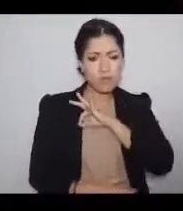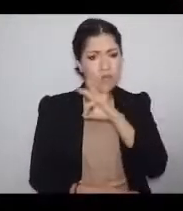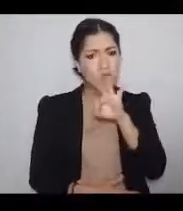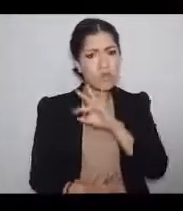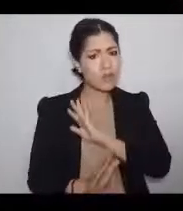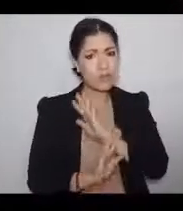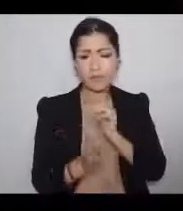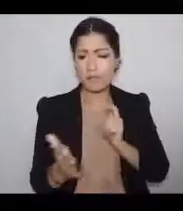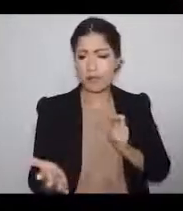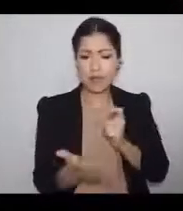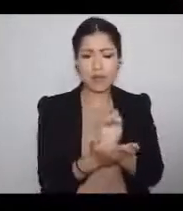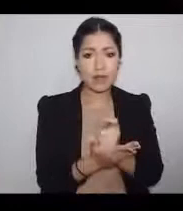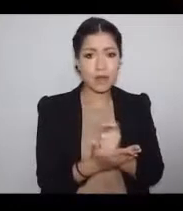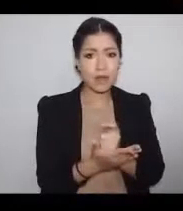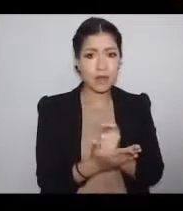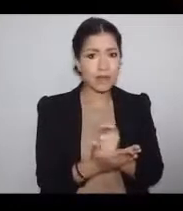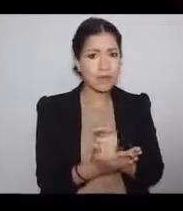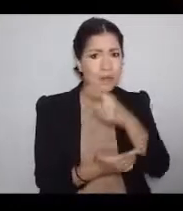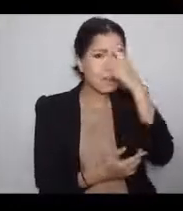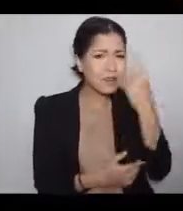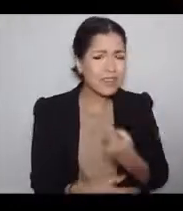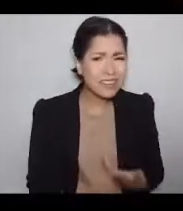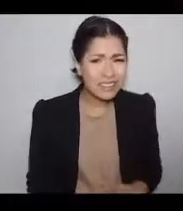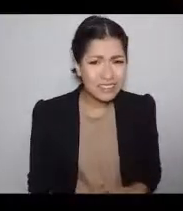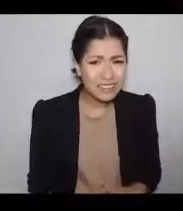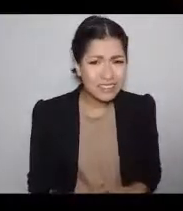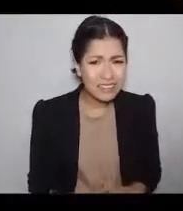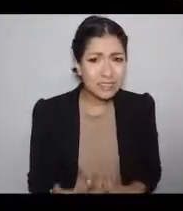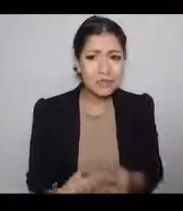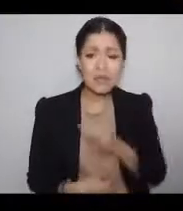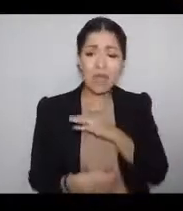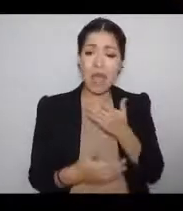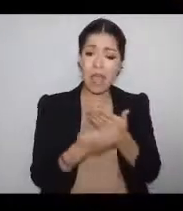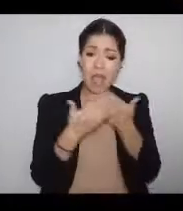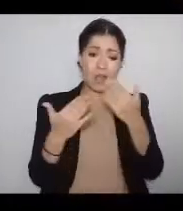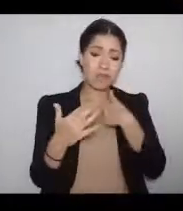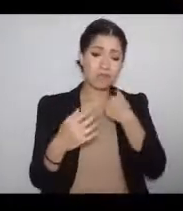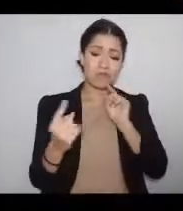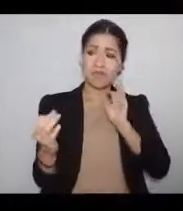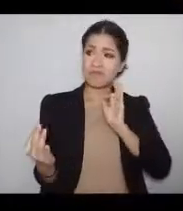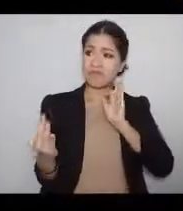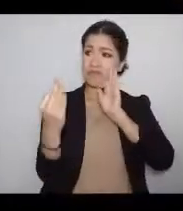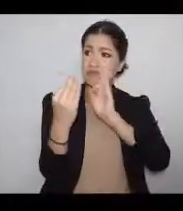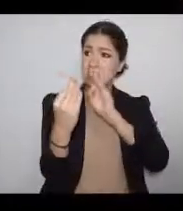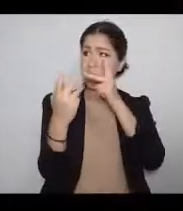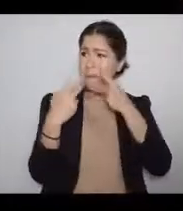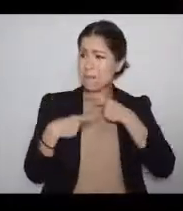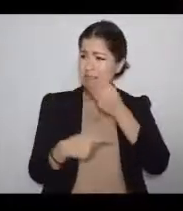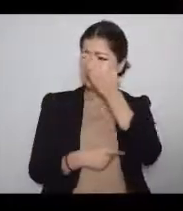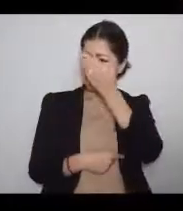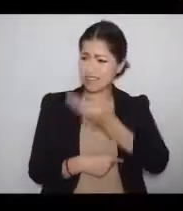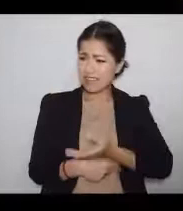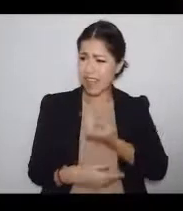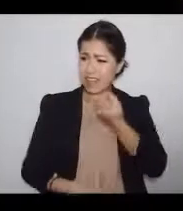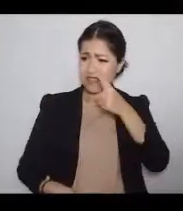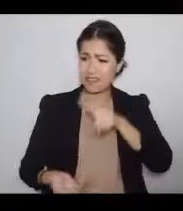qué? Para hablar con alguien que tiene un gusano en el dedo. Tuve un